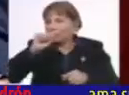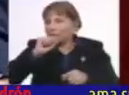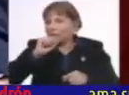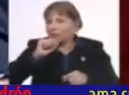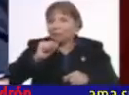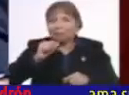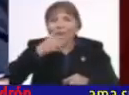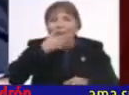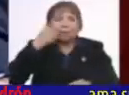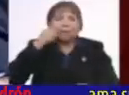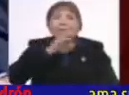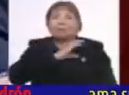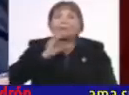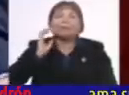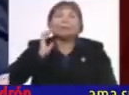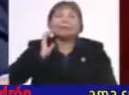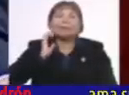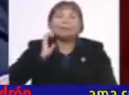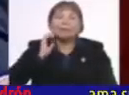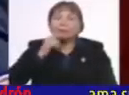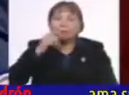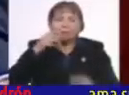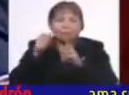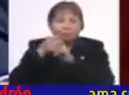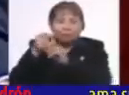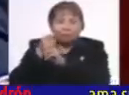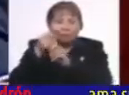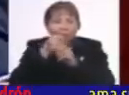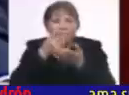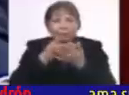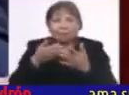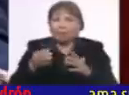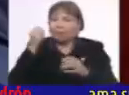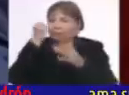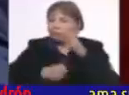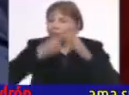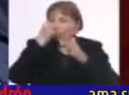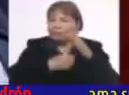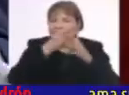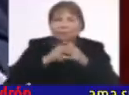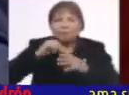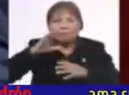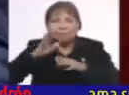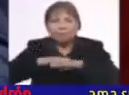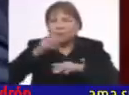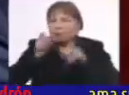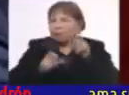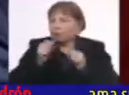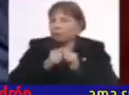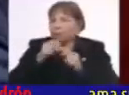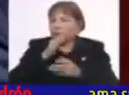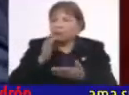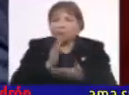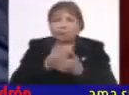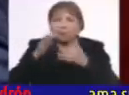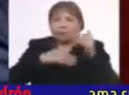sicarios del callado que extorsionaban y mataban a la gente vinculada